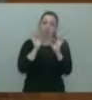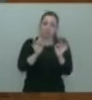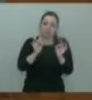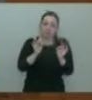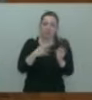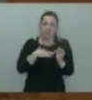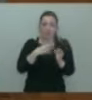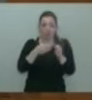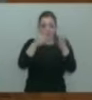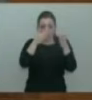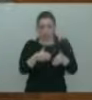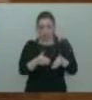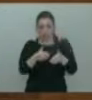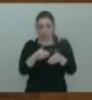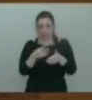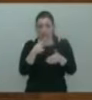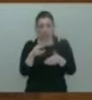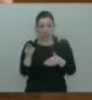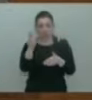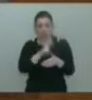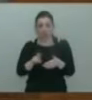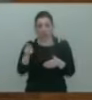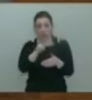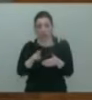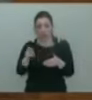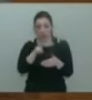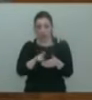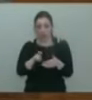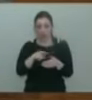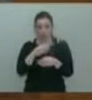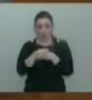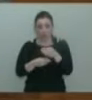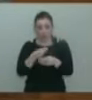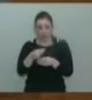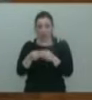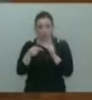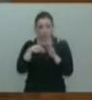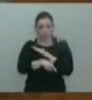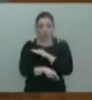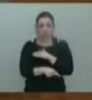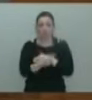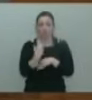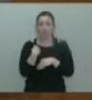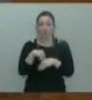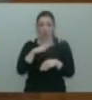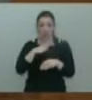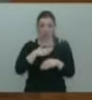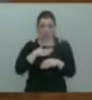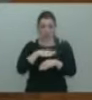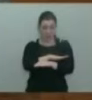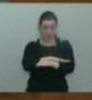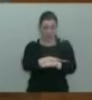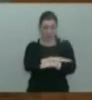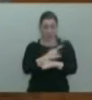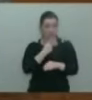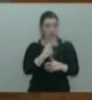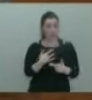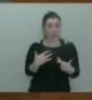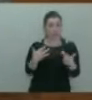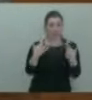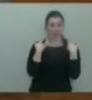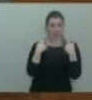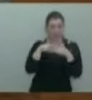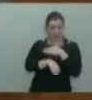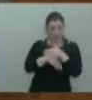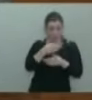esto que se utiliza tan reiteradamente, tan profusamente, a mí que la propia Administración se encomiende la gestión a sí